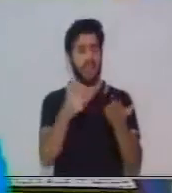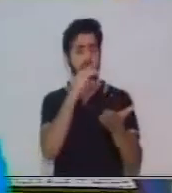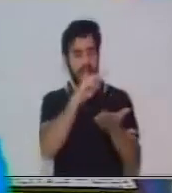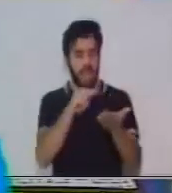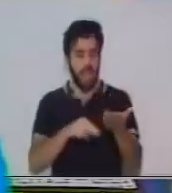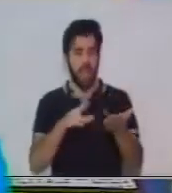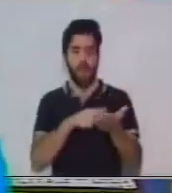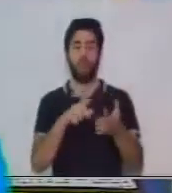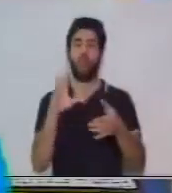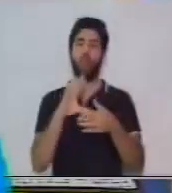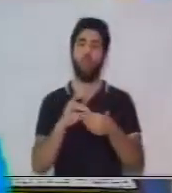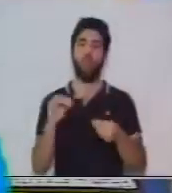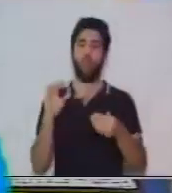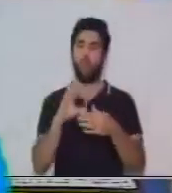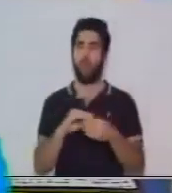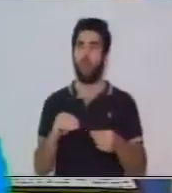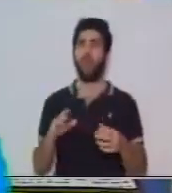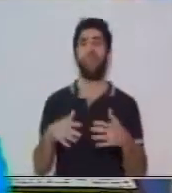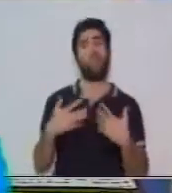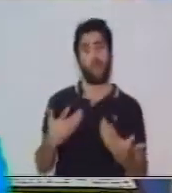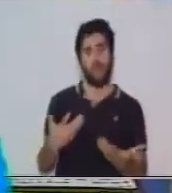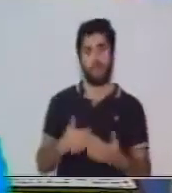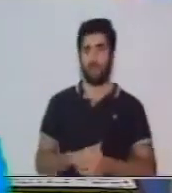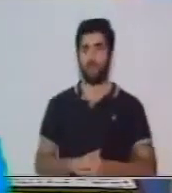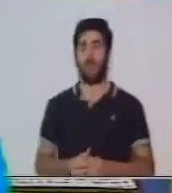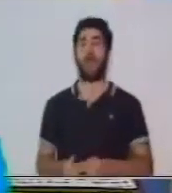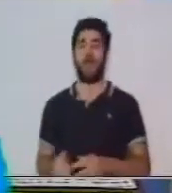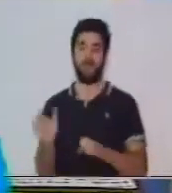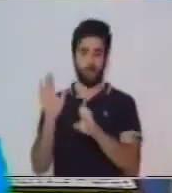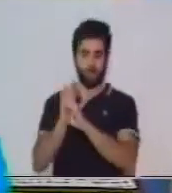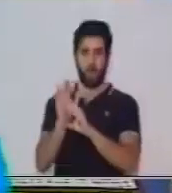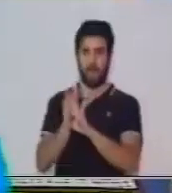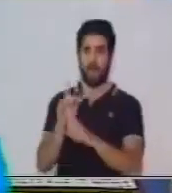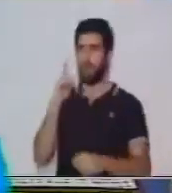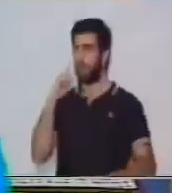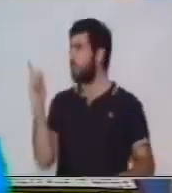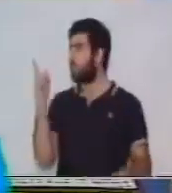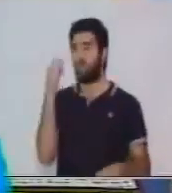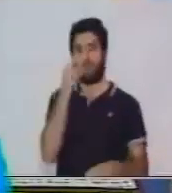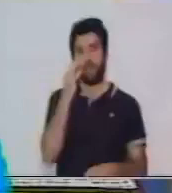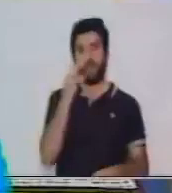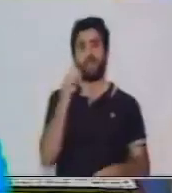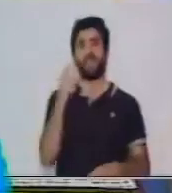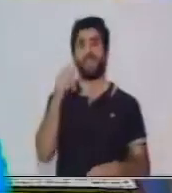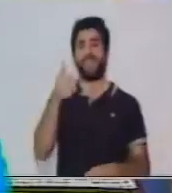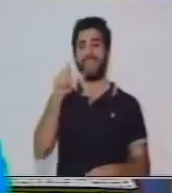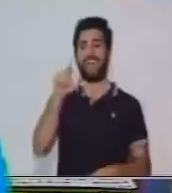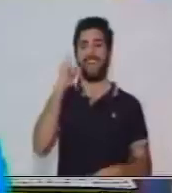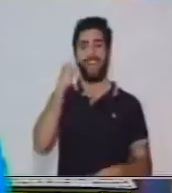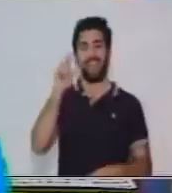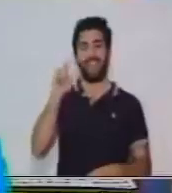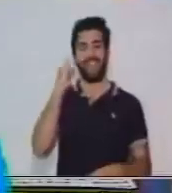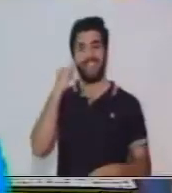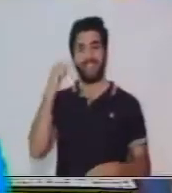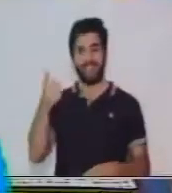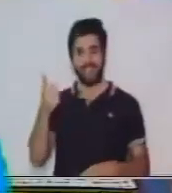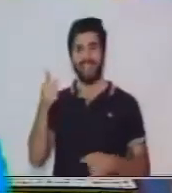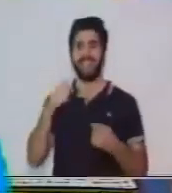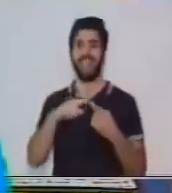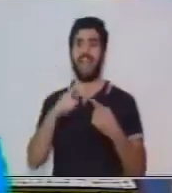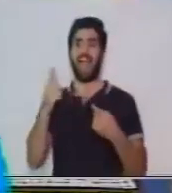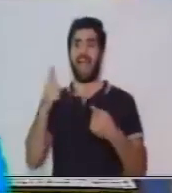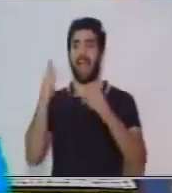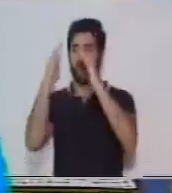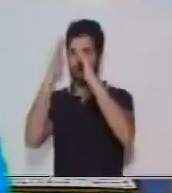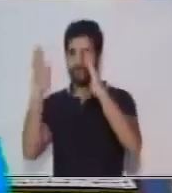cuento? Por ejemplo, Alicia en el País de las Maravillas. Muy bien, Blancanieves y